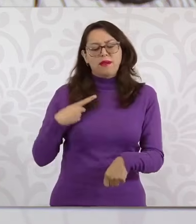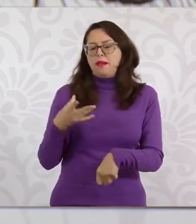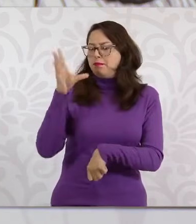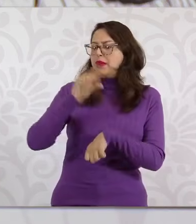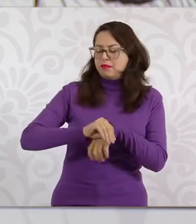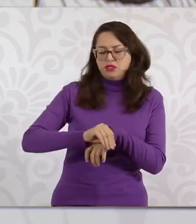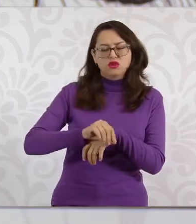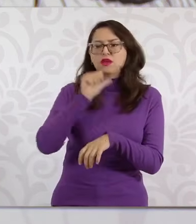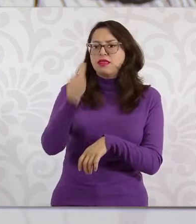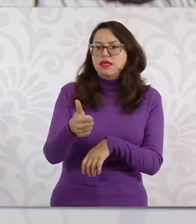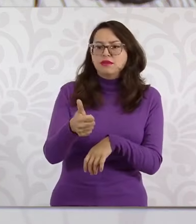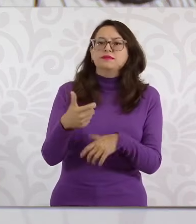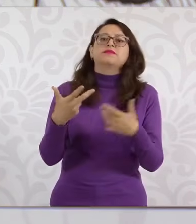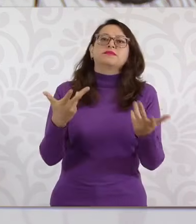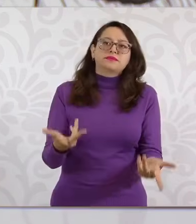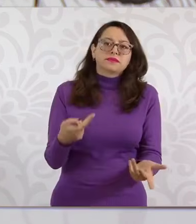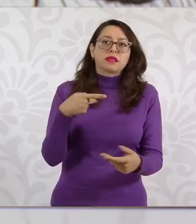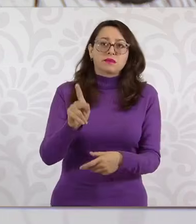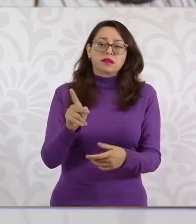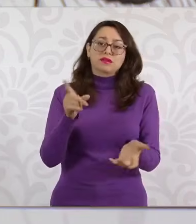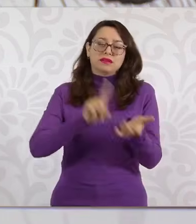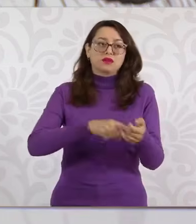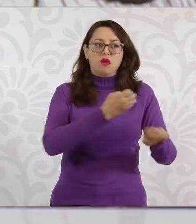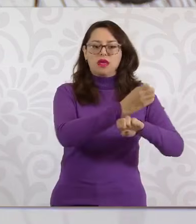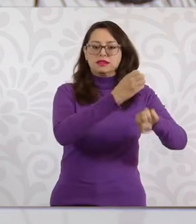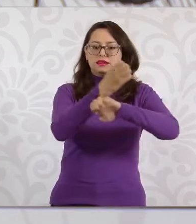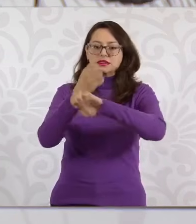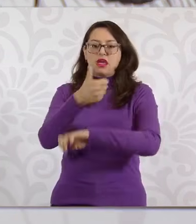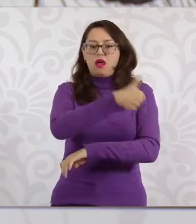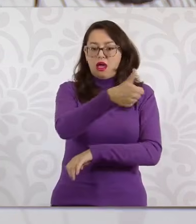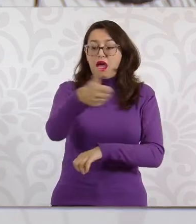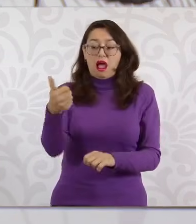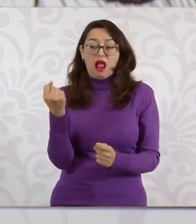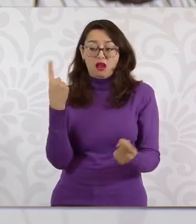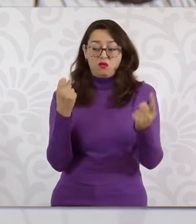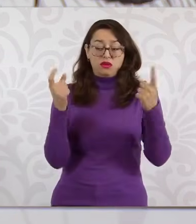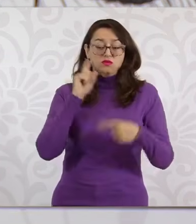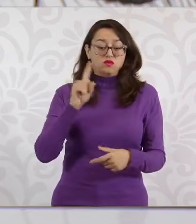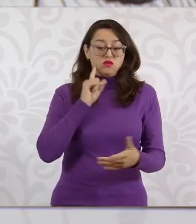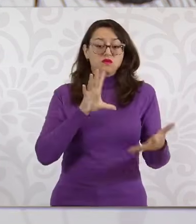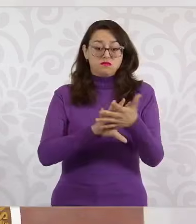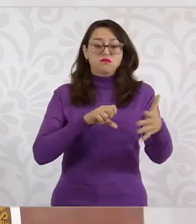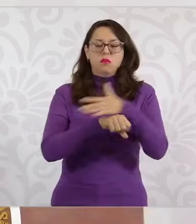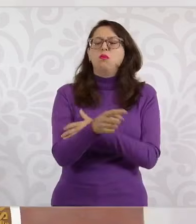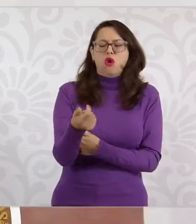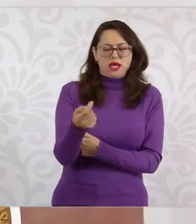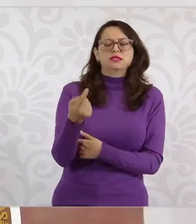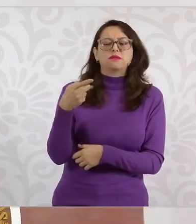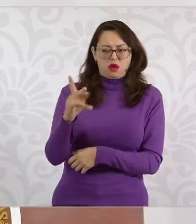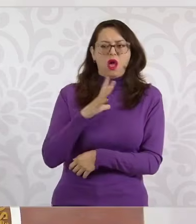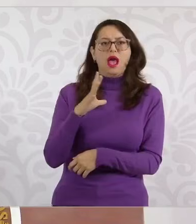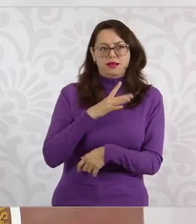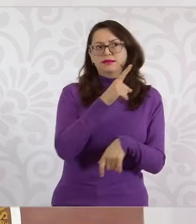Es un tema que se regula a nivel estatal, pero es cierto que hay personas que están presas, son pocas, sí, pero son